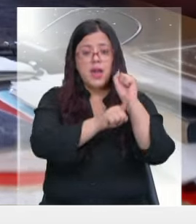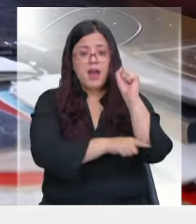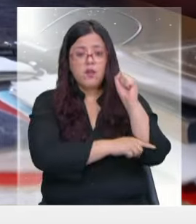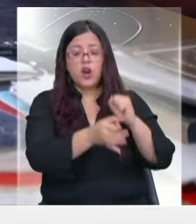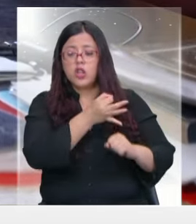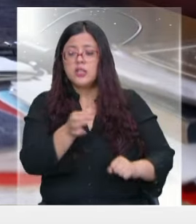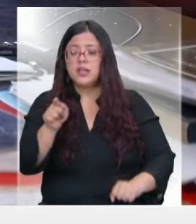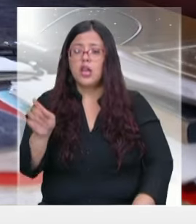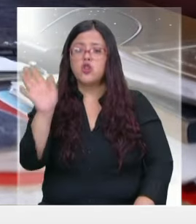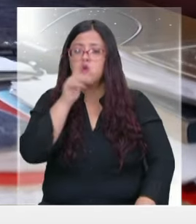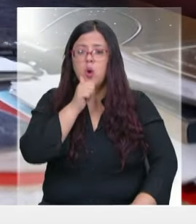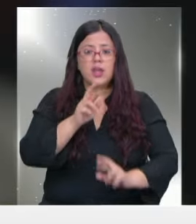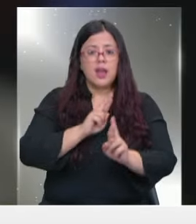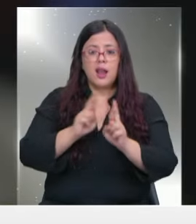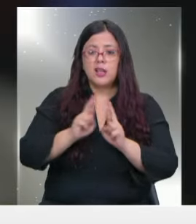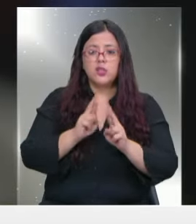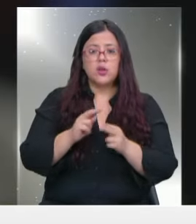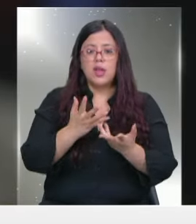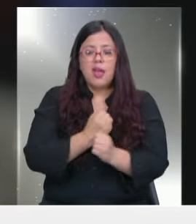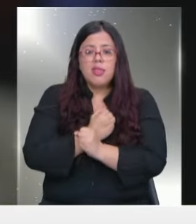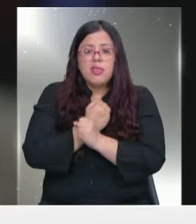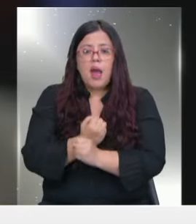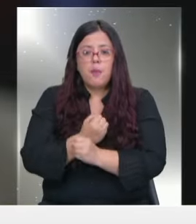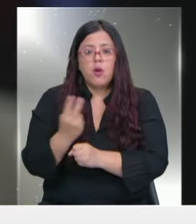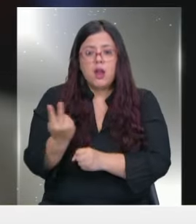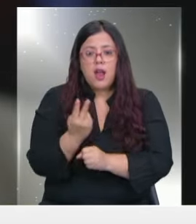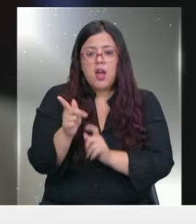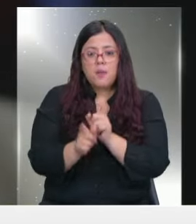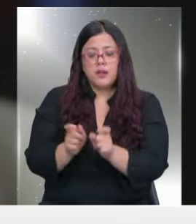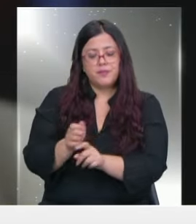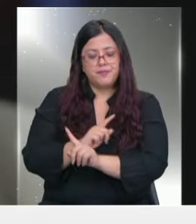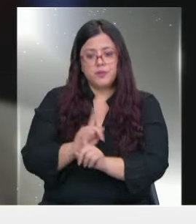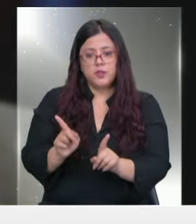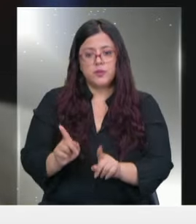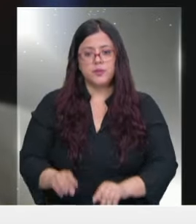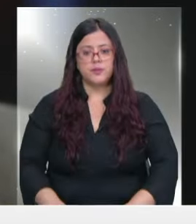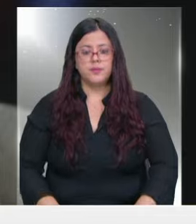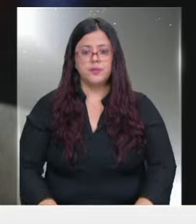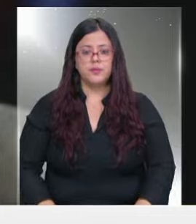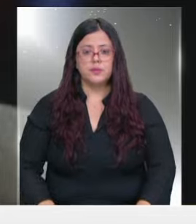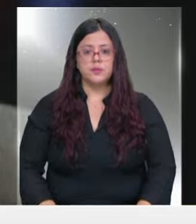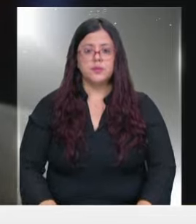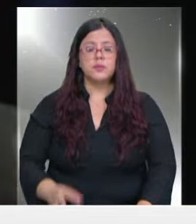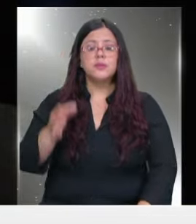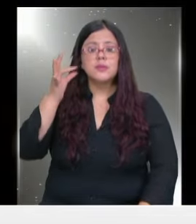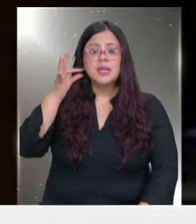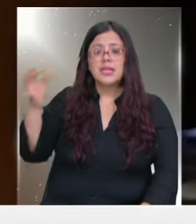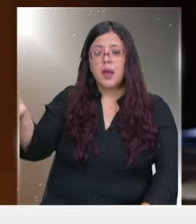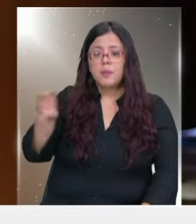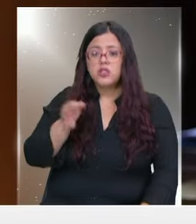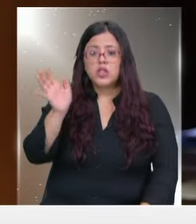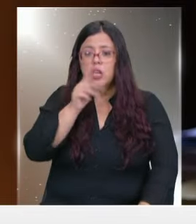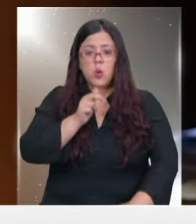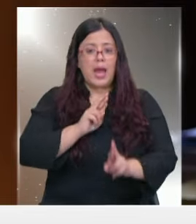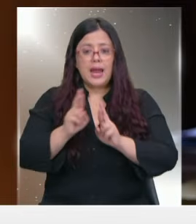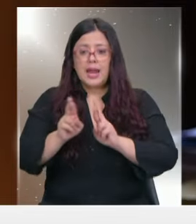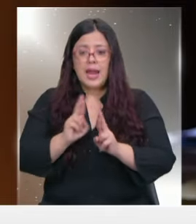haya existido una relación sentimental entre Monsalve y la ingeniera. Ella me ha dicho que no tenía